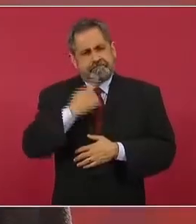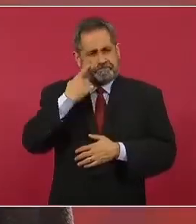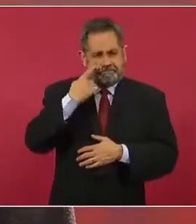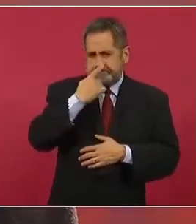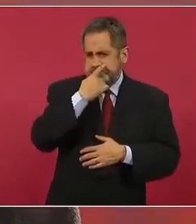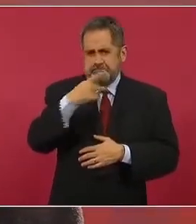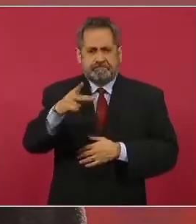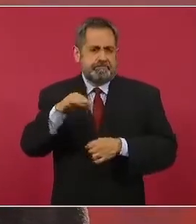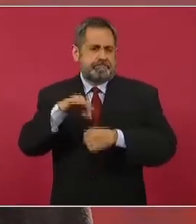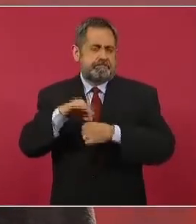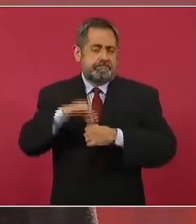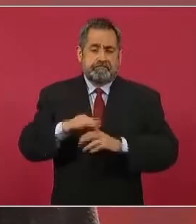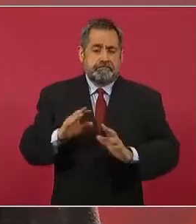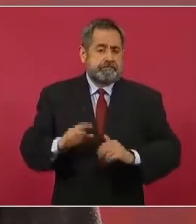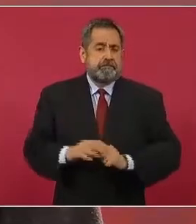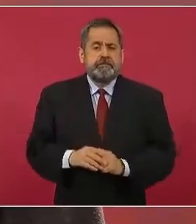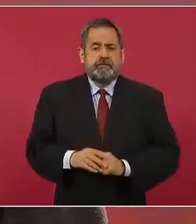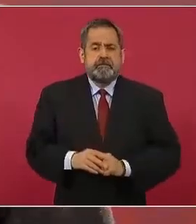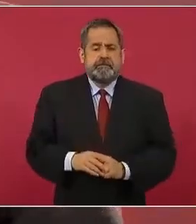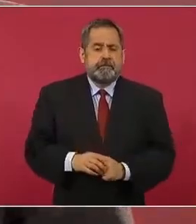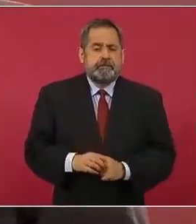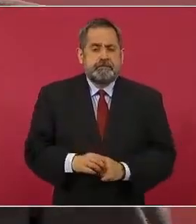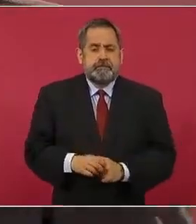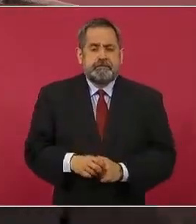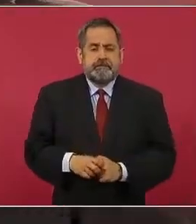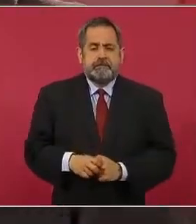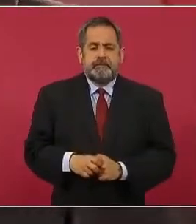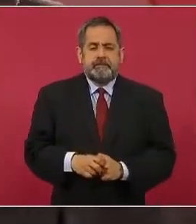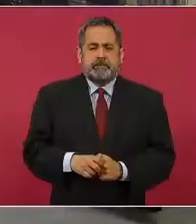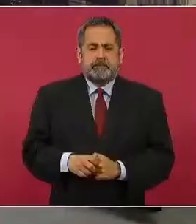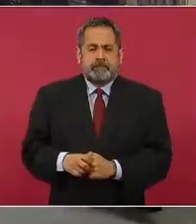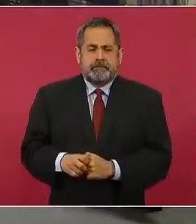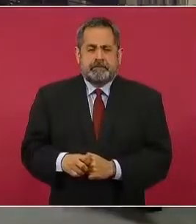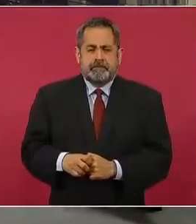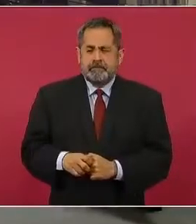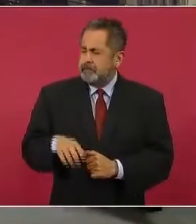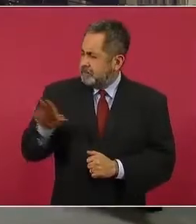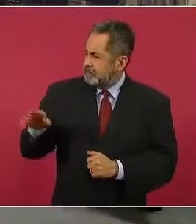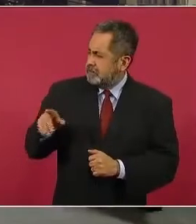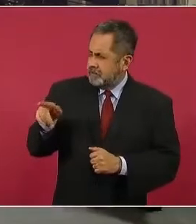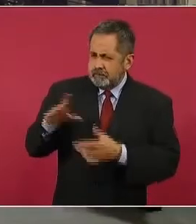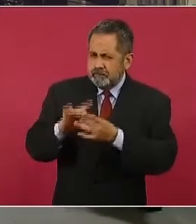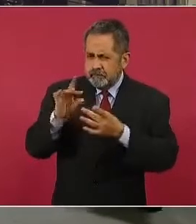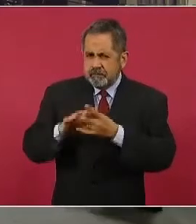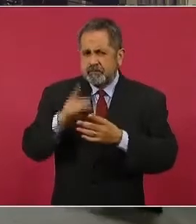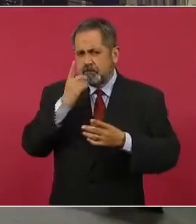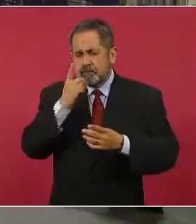ya están las exposiciones, ¿no? De los que han